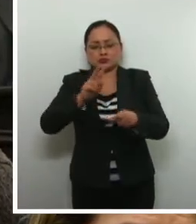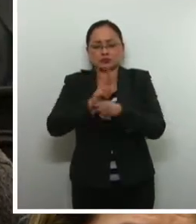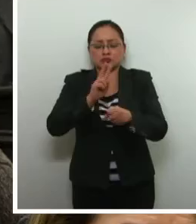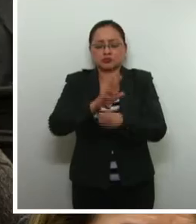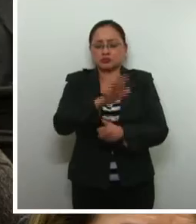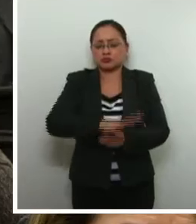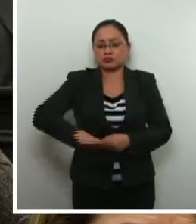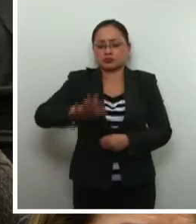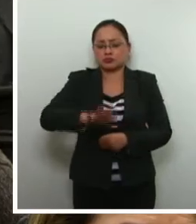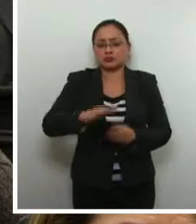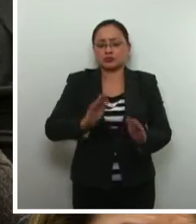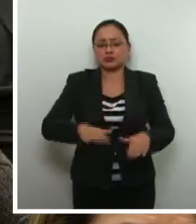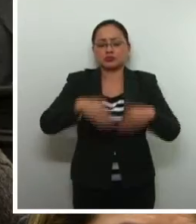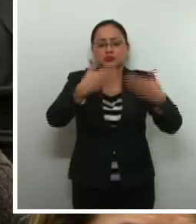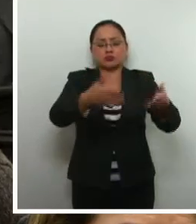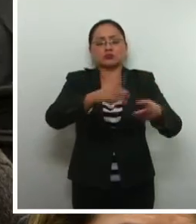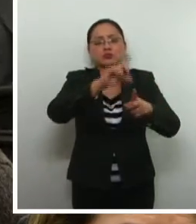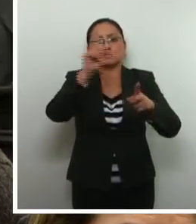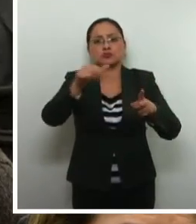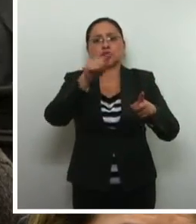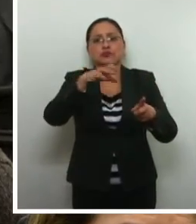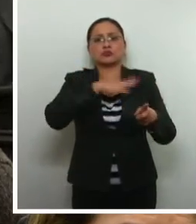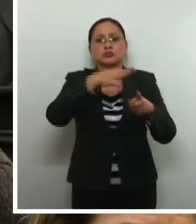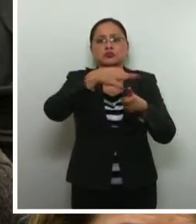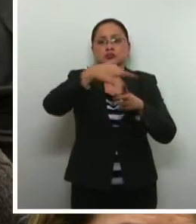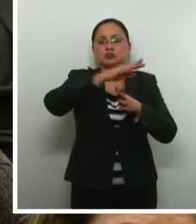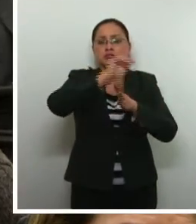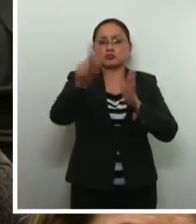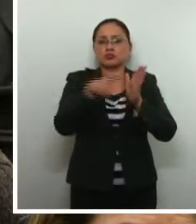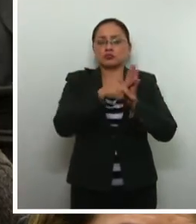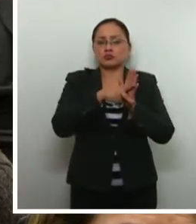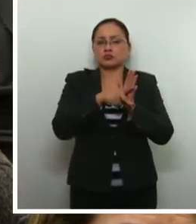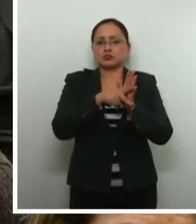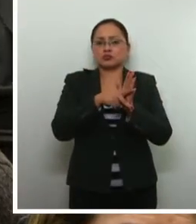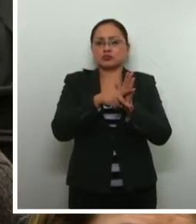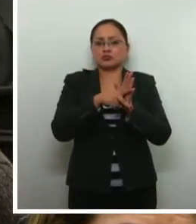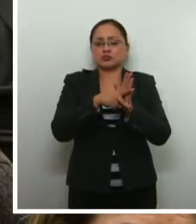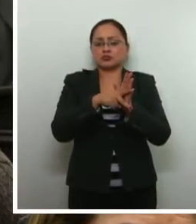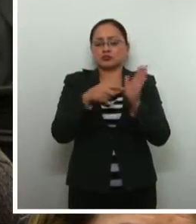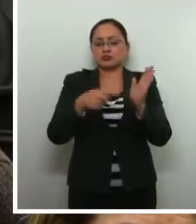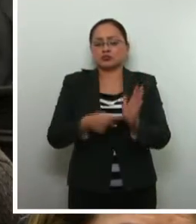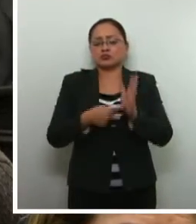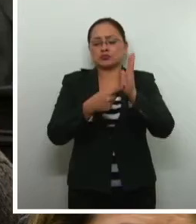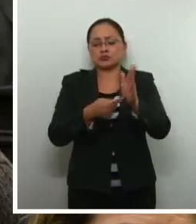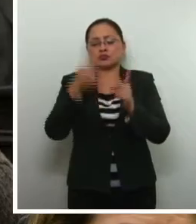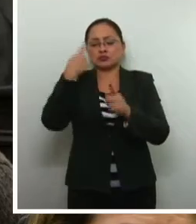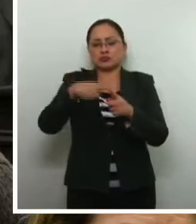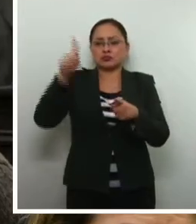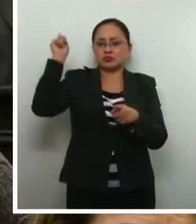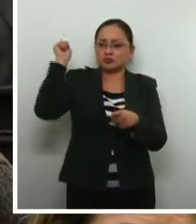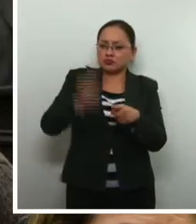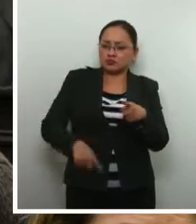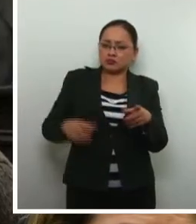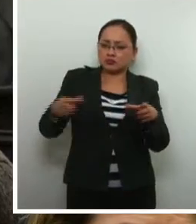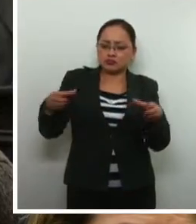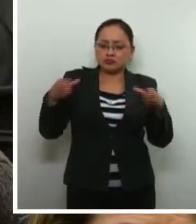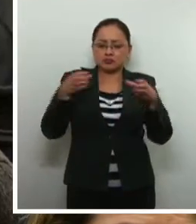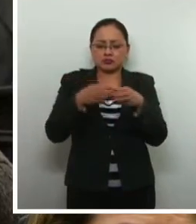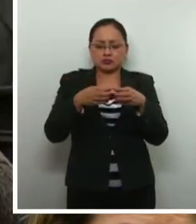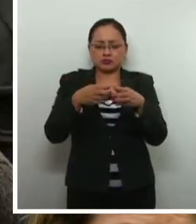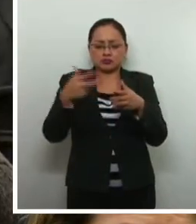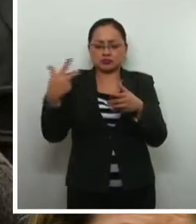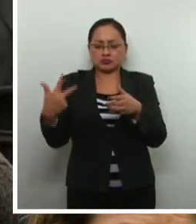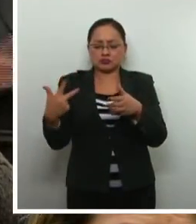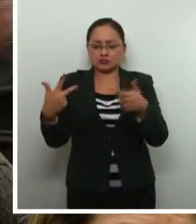público. Y después aquí se hizo una reserva presentada para eliminar el punto